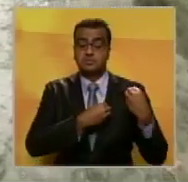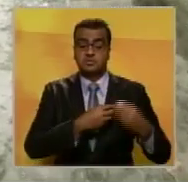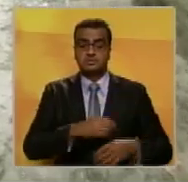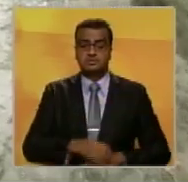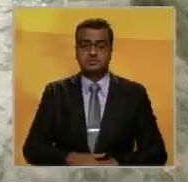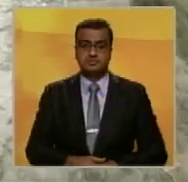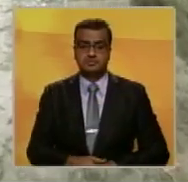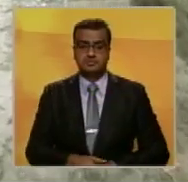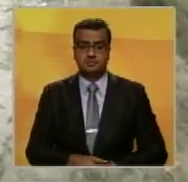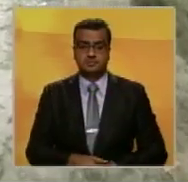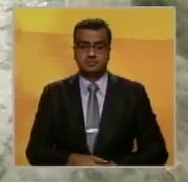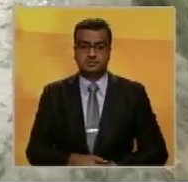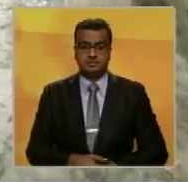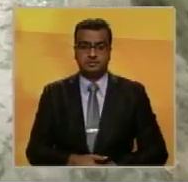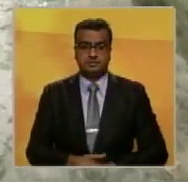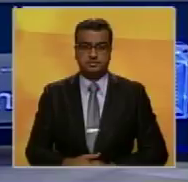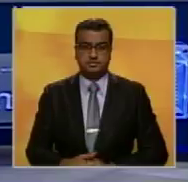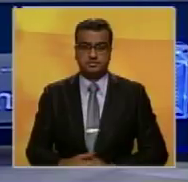atentado.